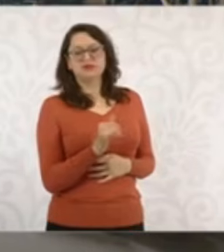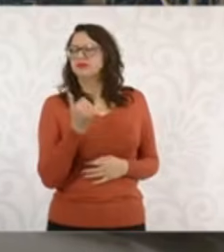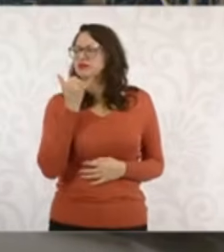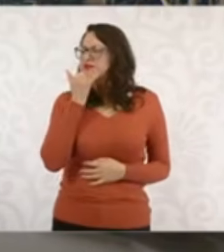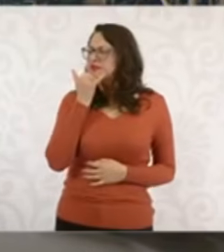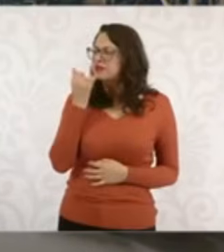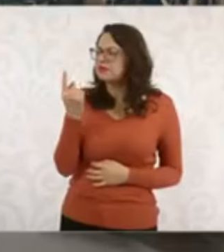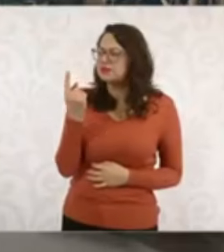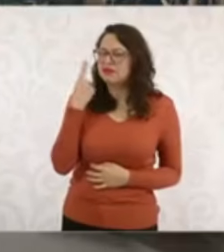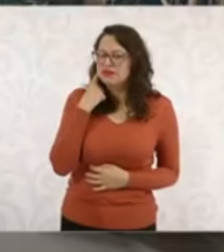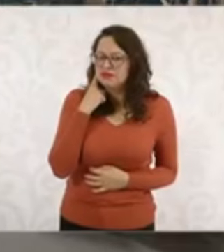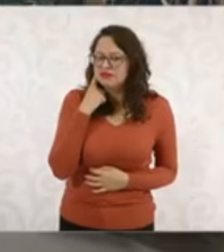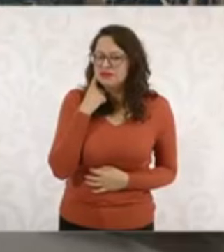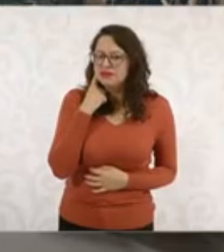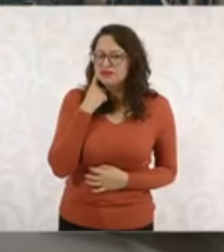¿Perdón?